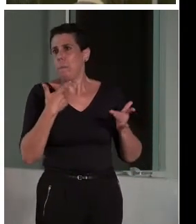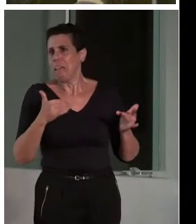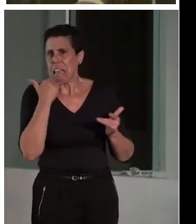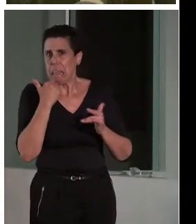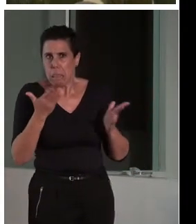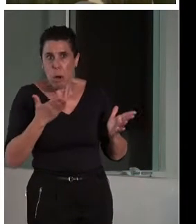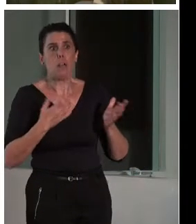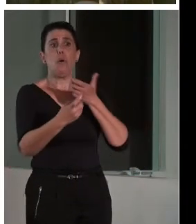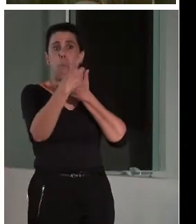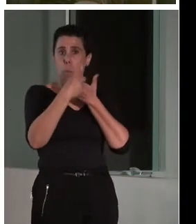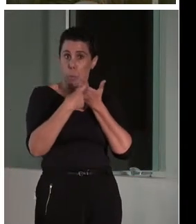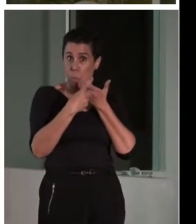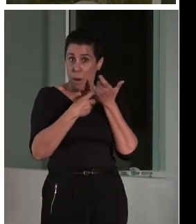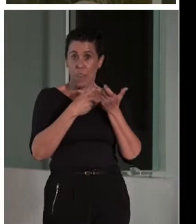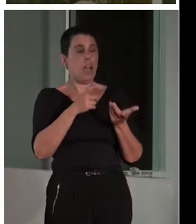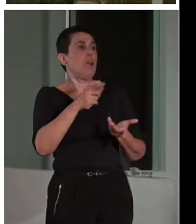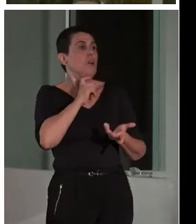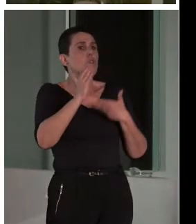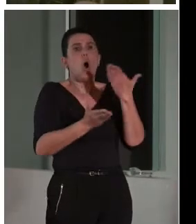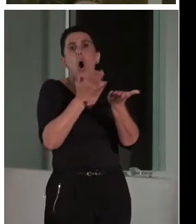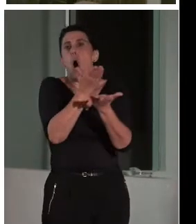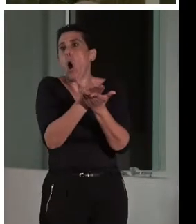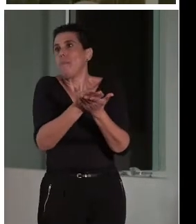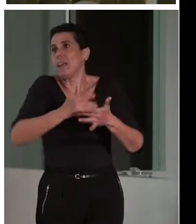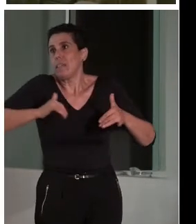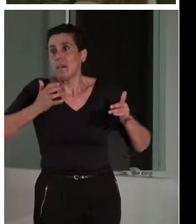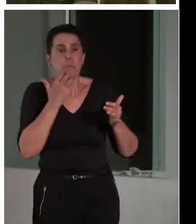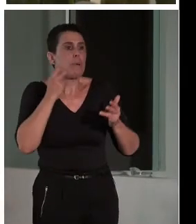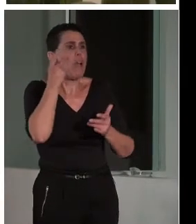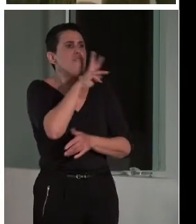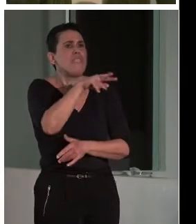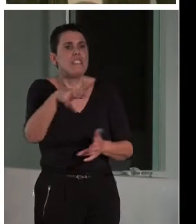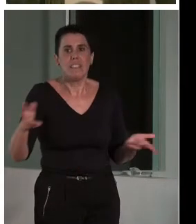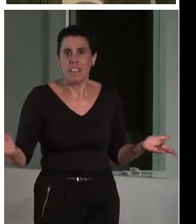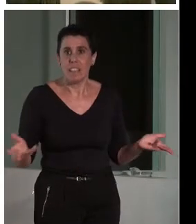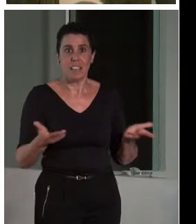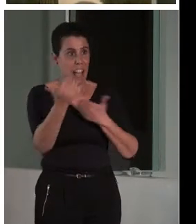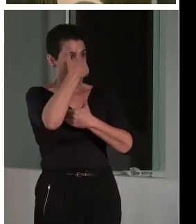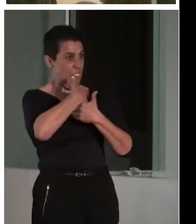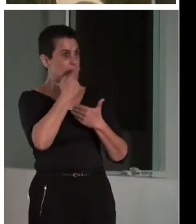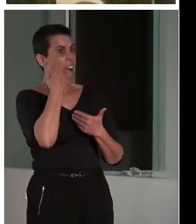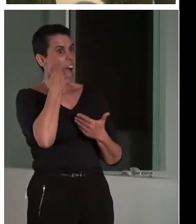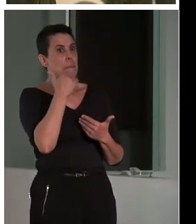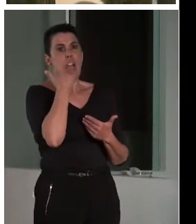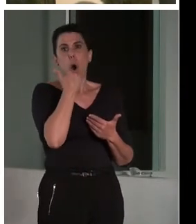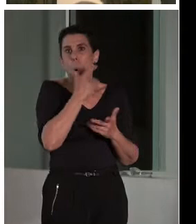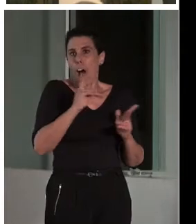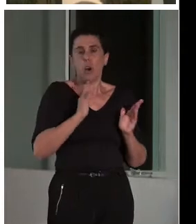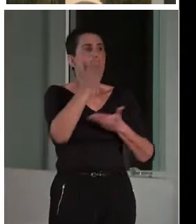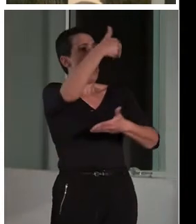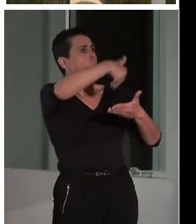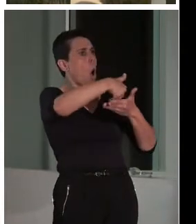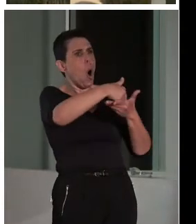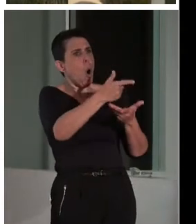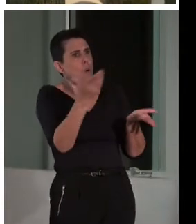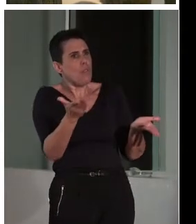es ofrecer o que podamos ofrecer algún tipo de visitas previas aunque vosotros podáis ofertar desde vuestros sitios algunas visitas